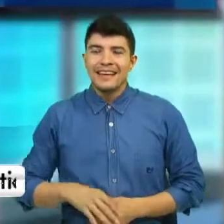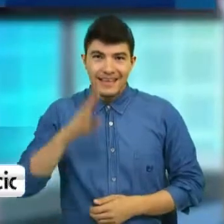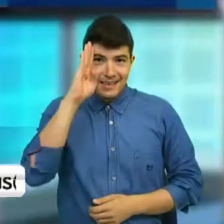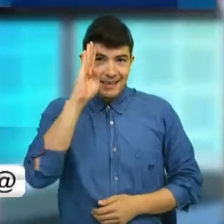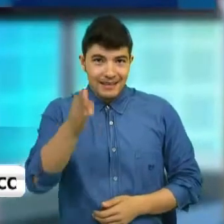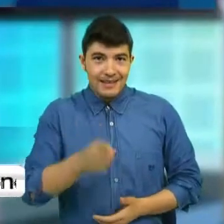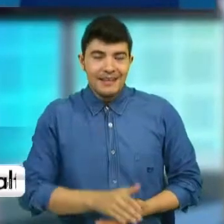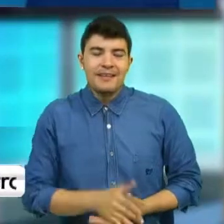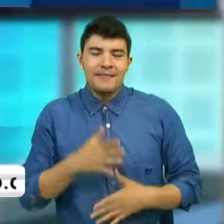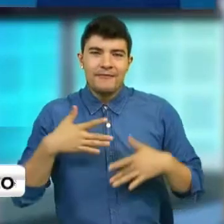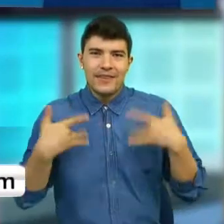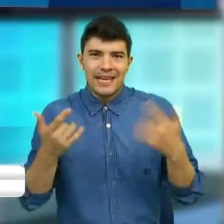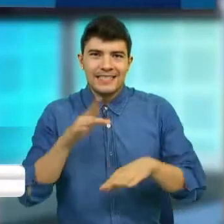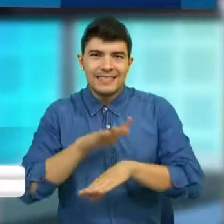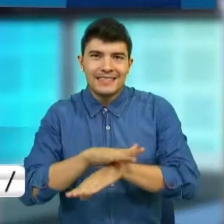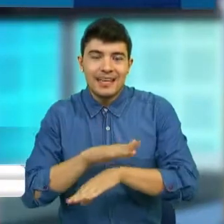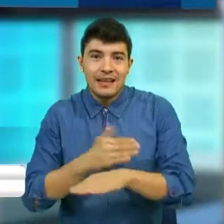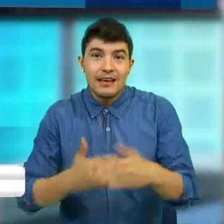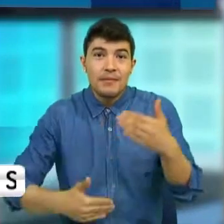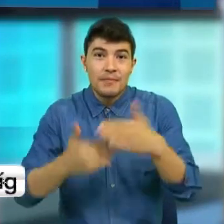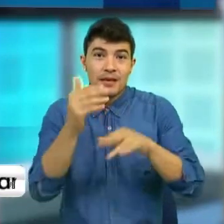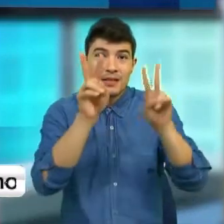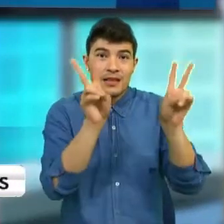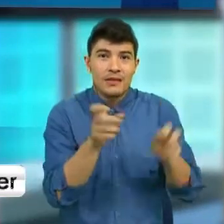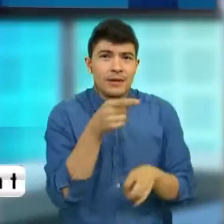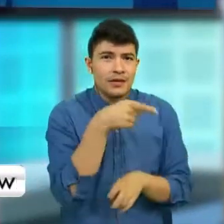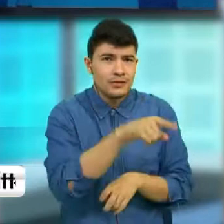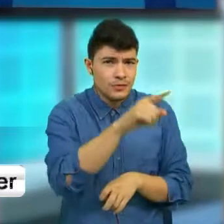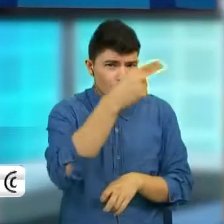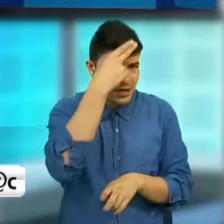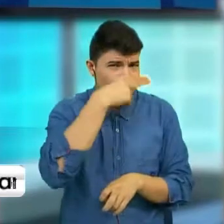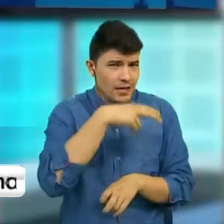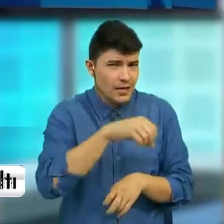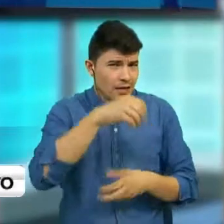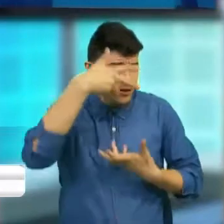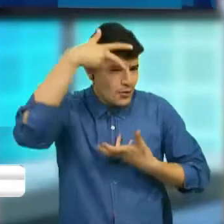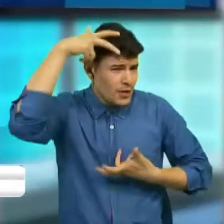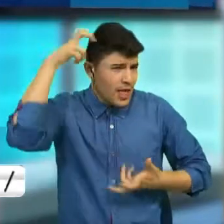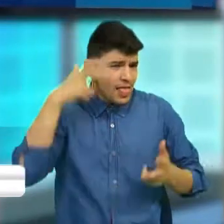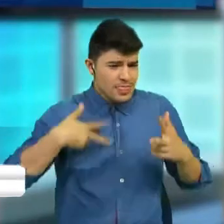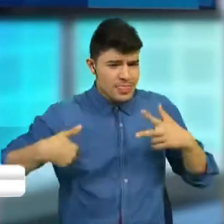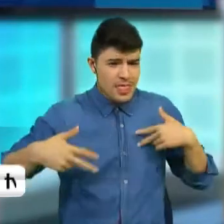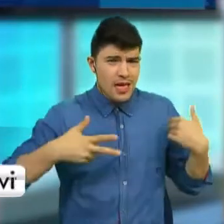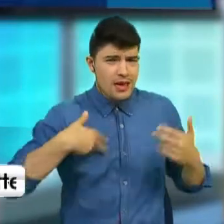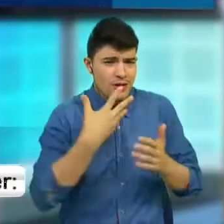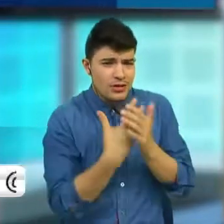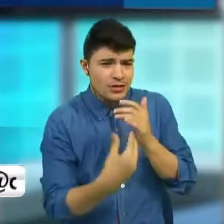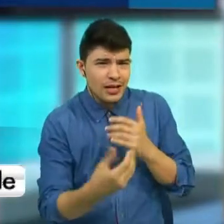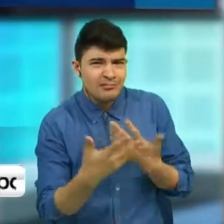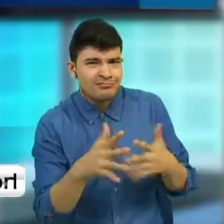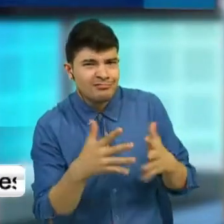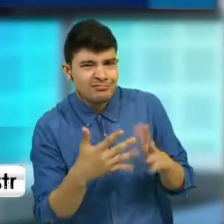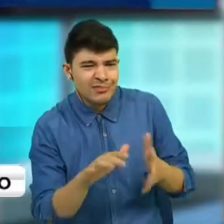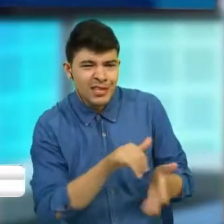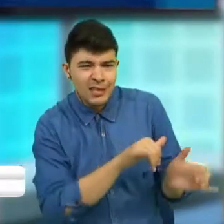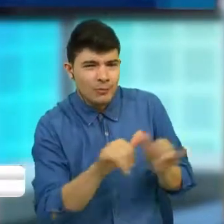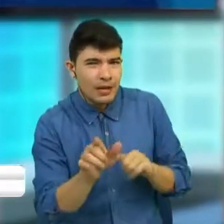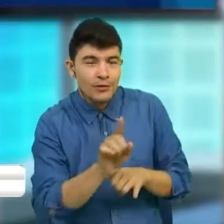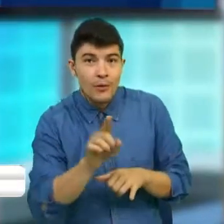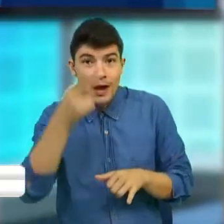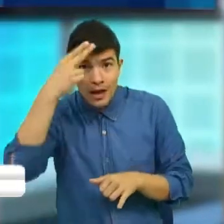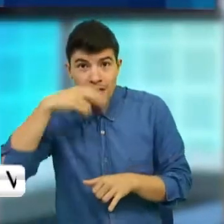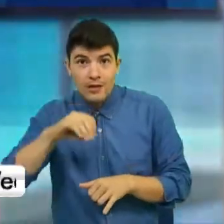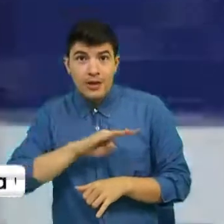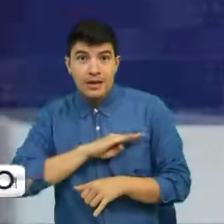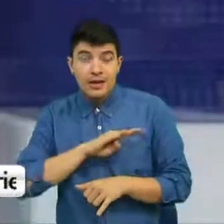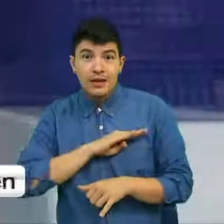Hola, feliz tarde. Iniciamos hablando de ese hijo de tigre que salió pintado, pero a medias. Estamos hablando del hijo del alcalde